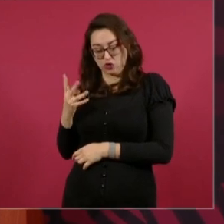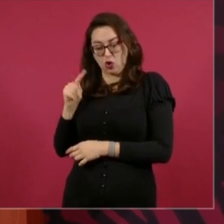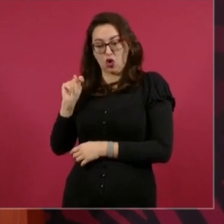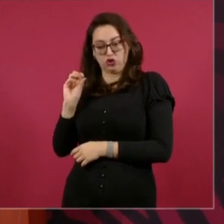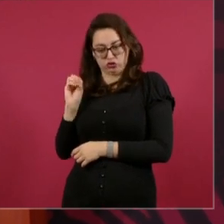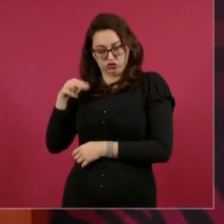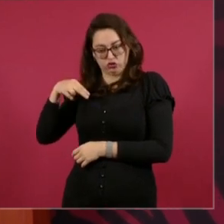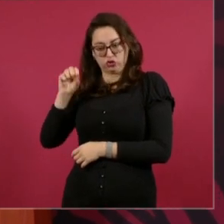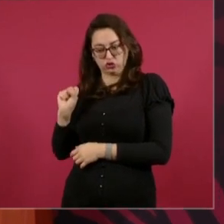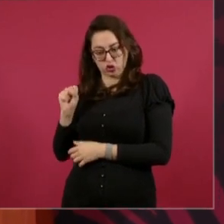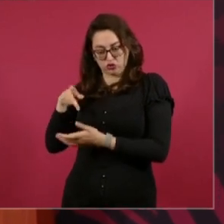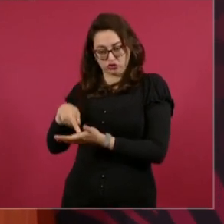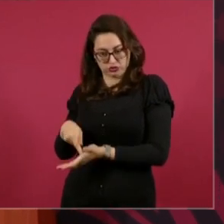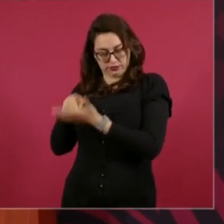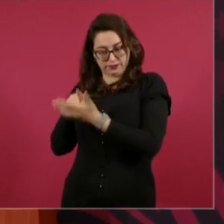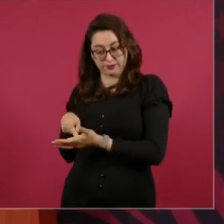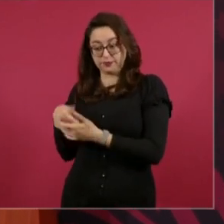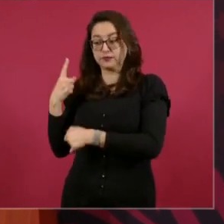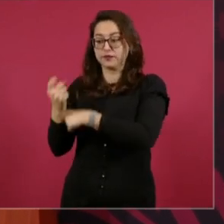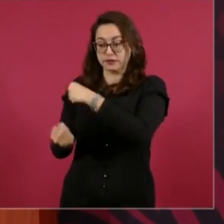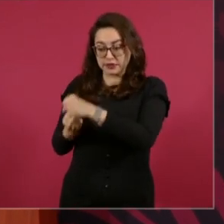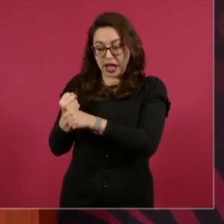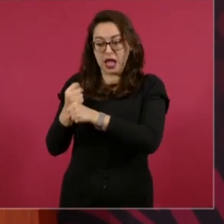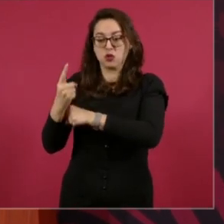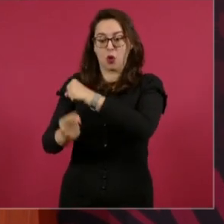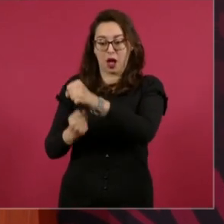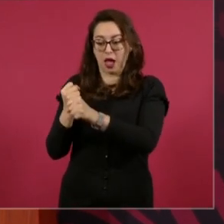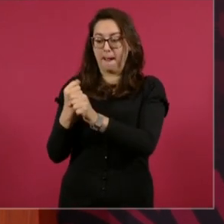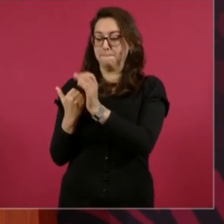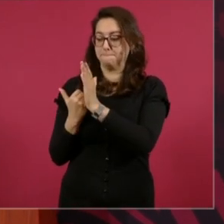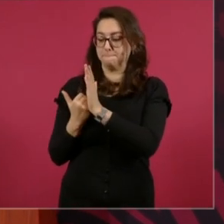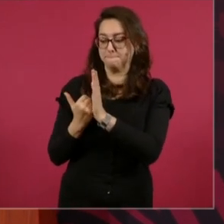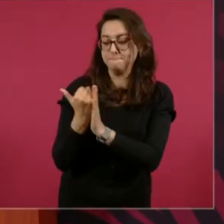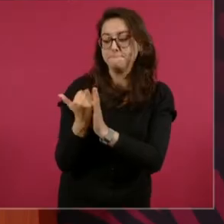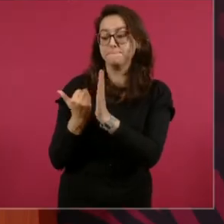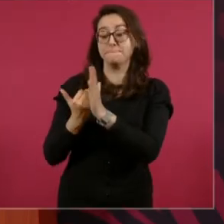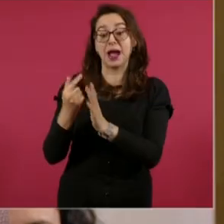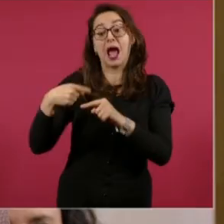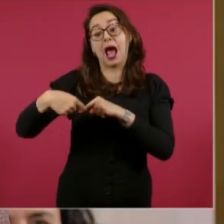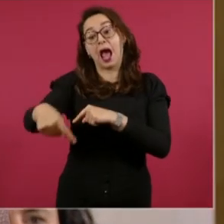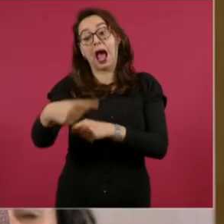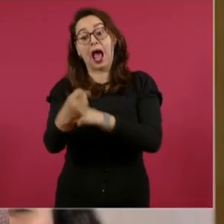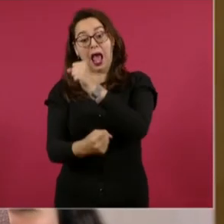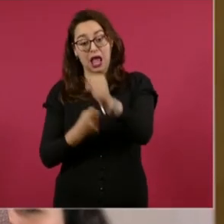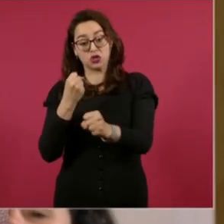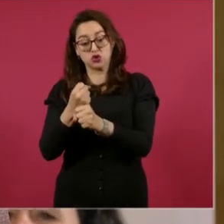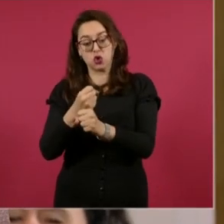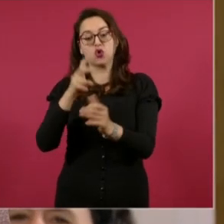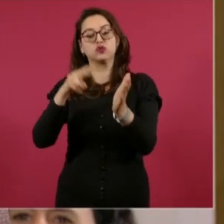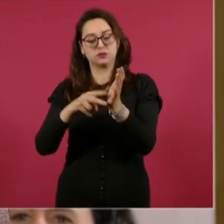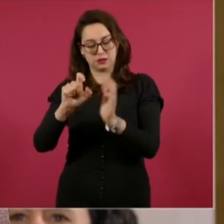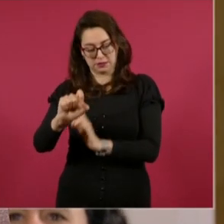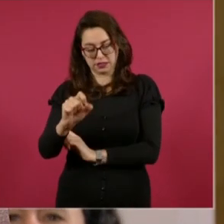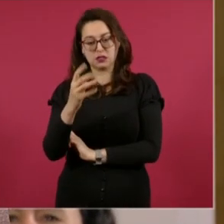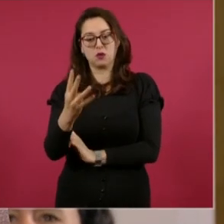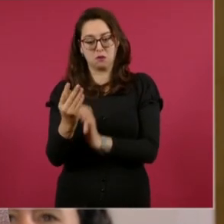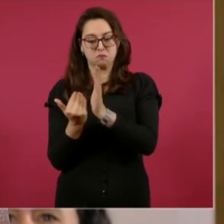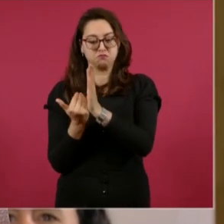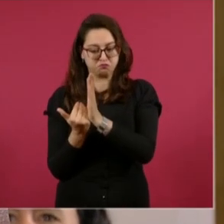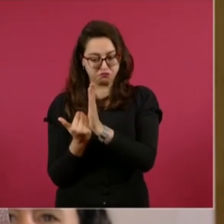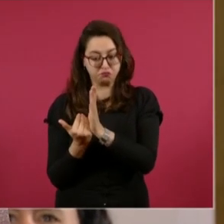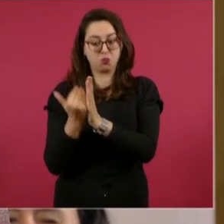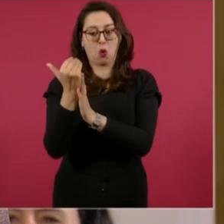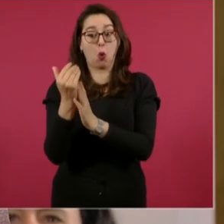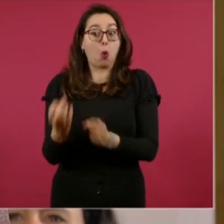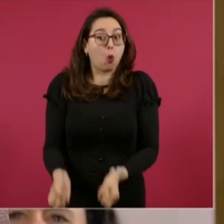que año con año se ha venido incrementando y anticipamos que este año va a seguir ese crecimiento. No podemos